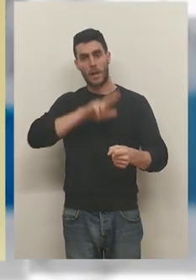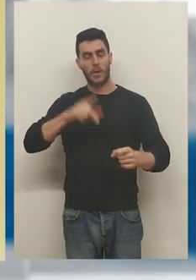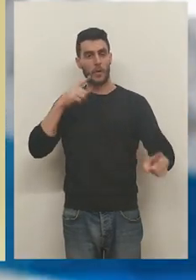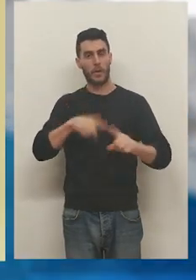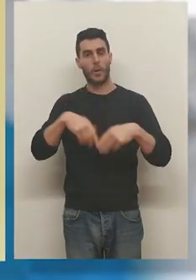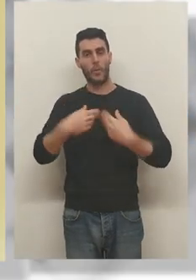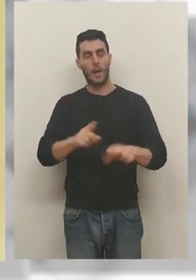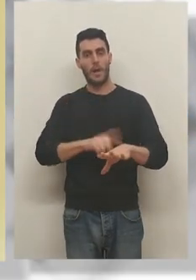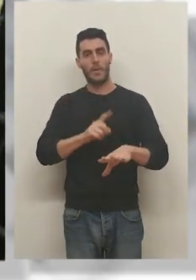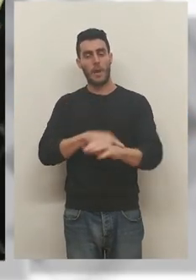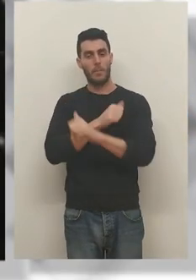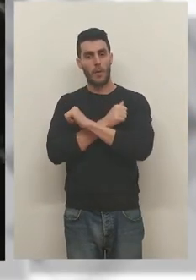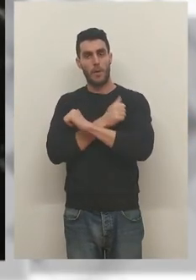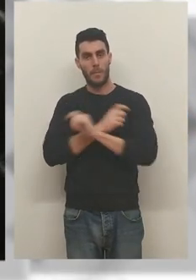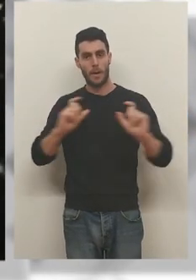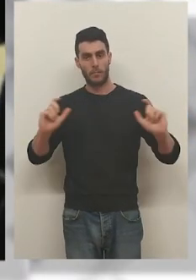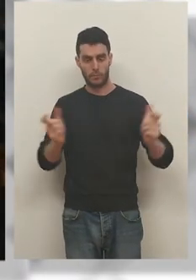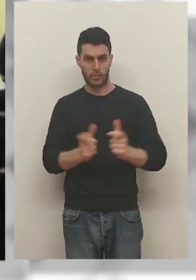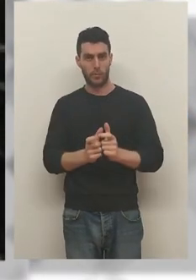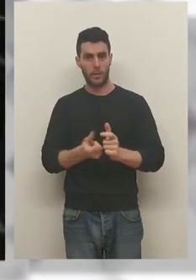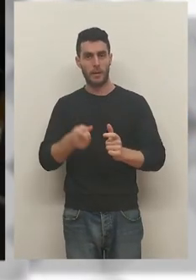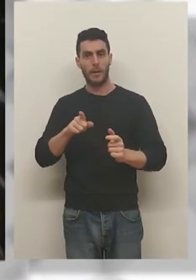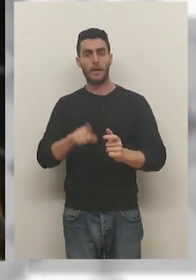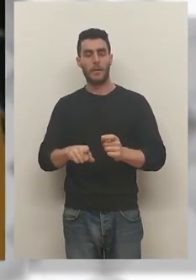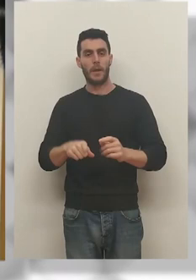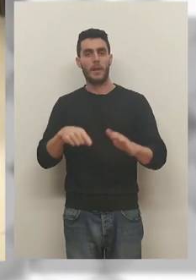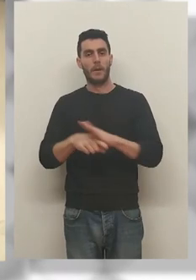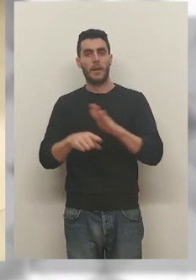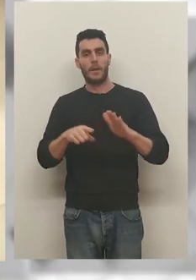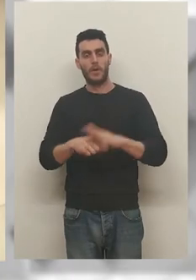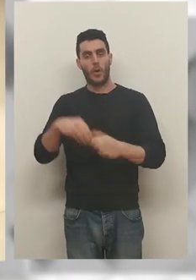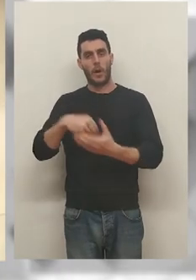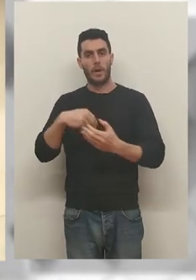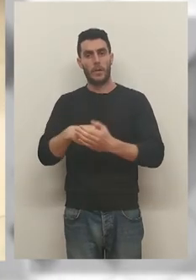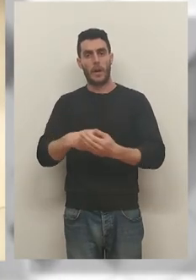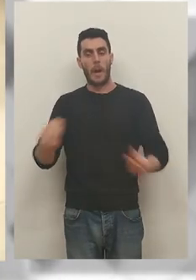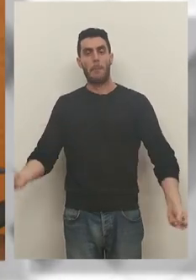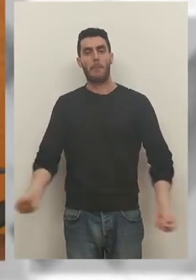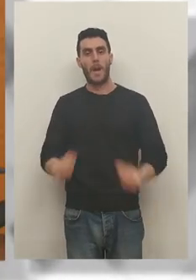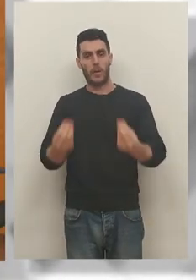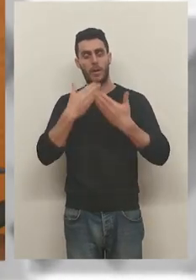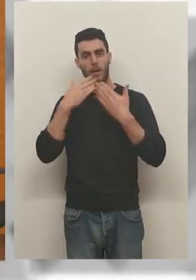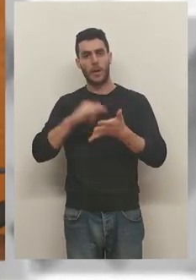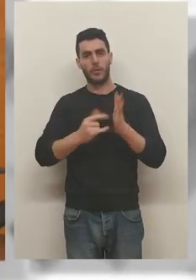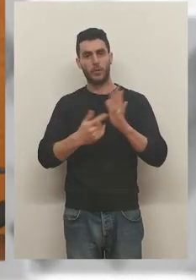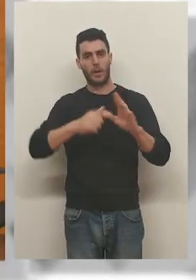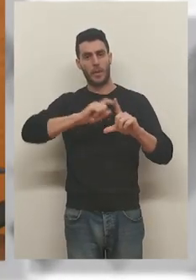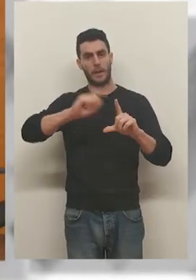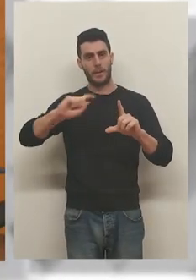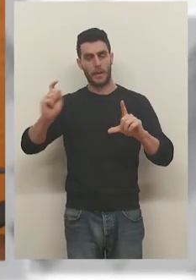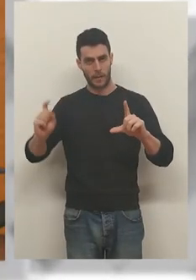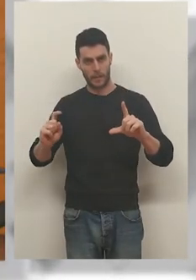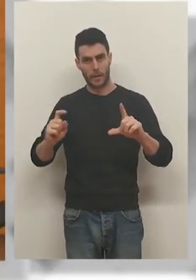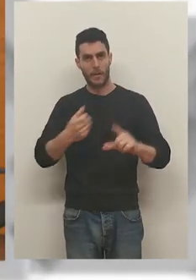se busca reducir los tiempos de espera del ciudadano y optimizar la gestión interna a través de un sistema de